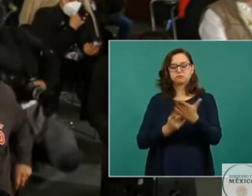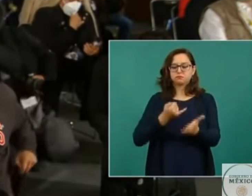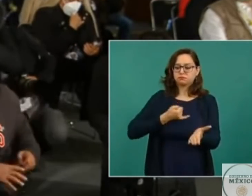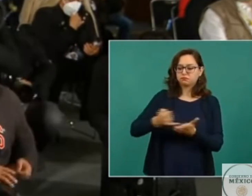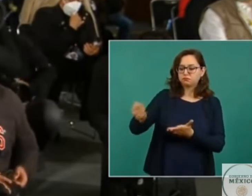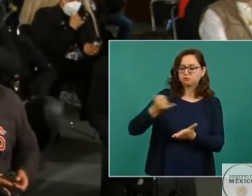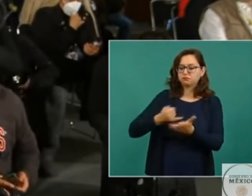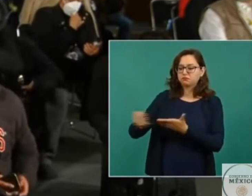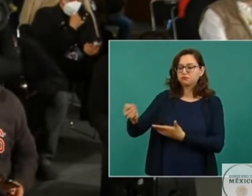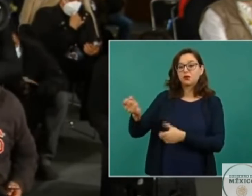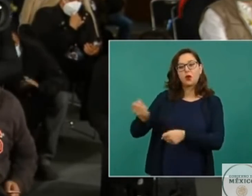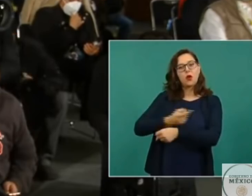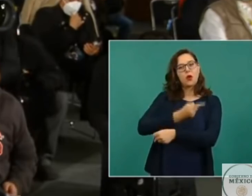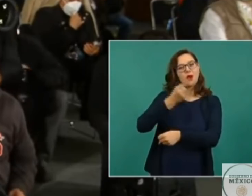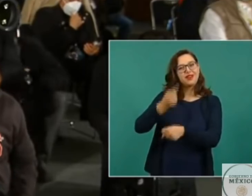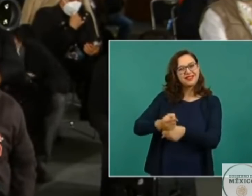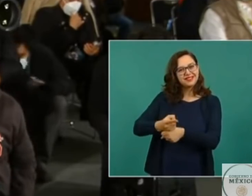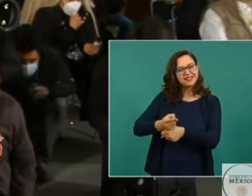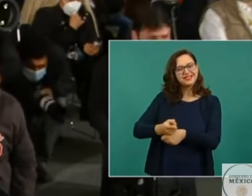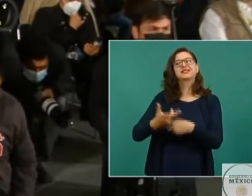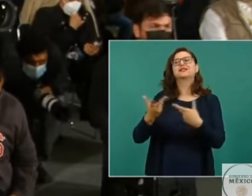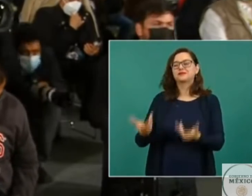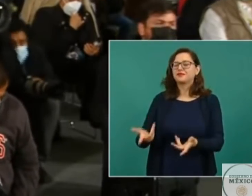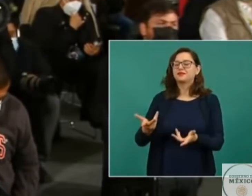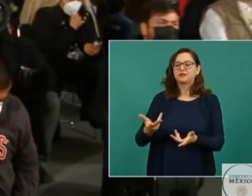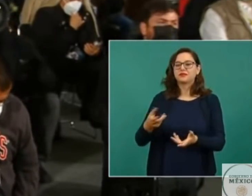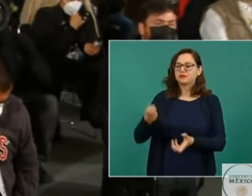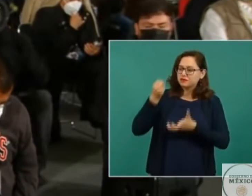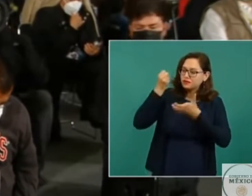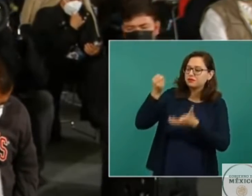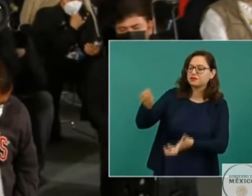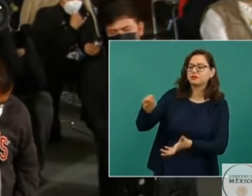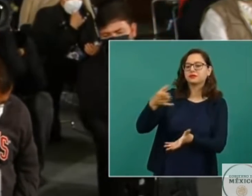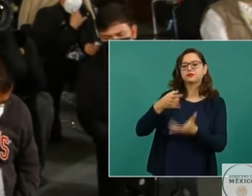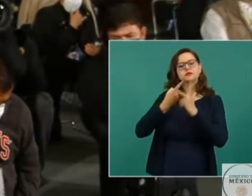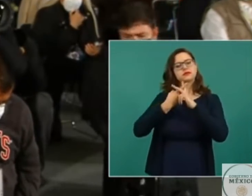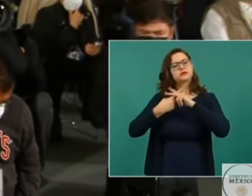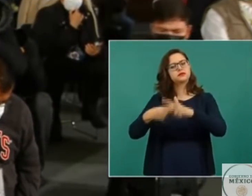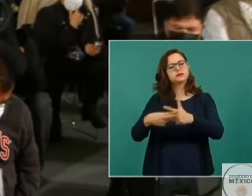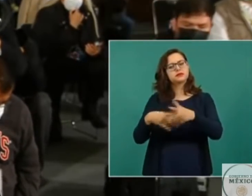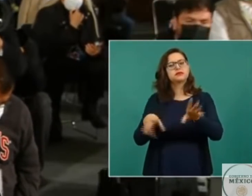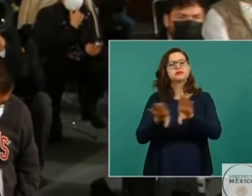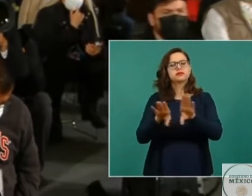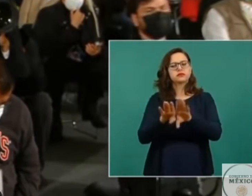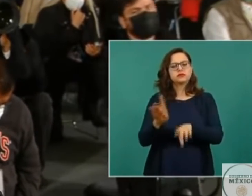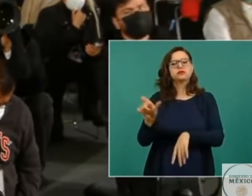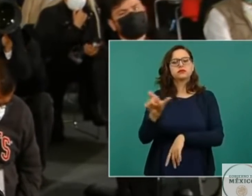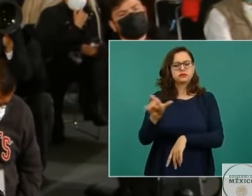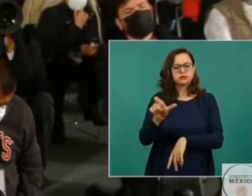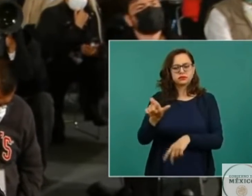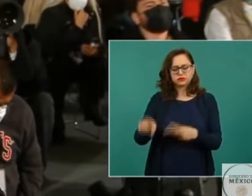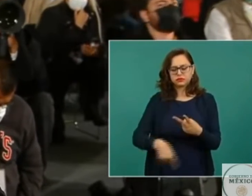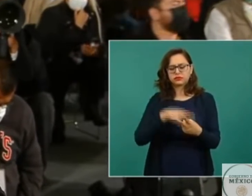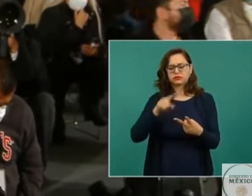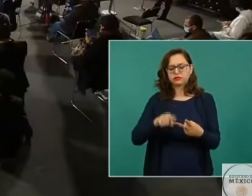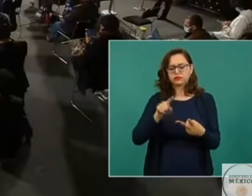Sembrando Oportunidades. Si usted tuviera mayores detalles de cuándo podría iniciar. También si se tocó el tema del